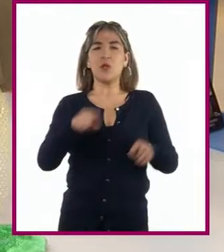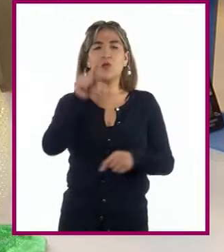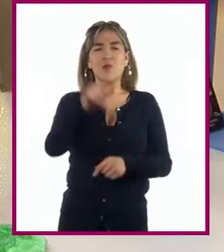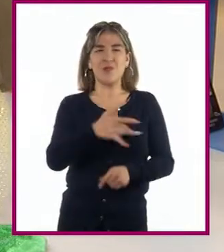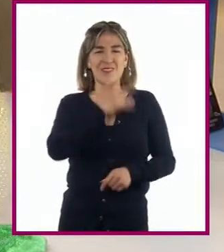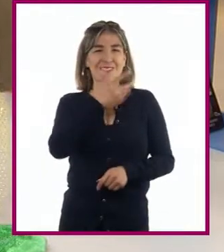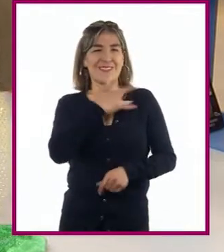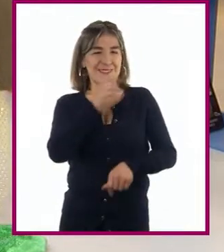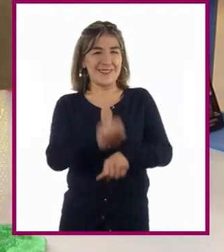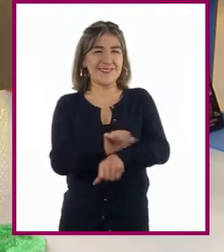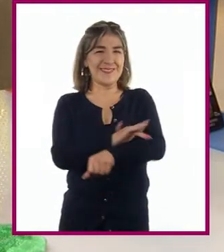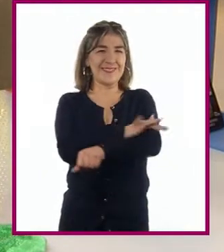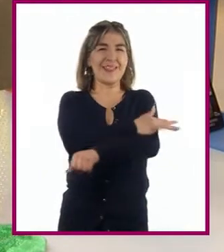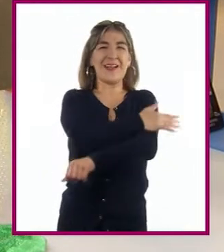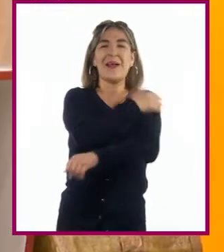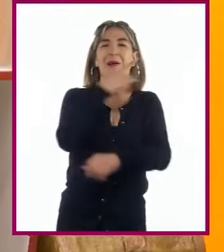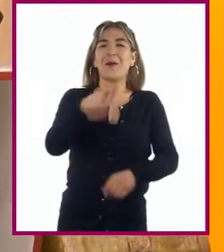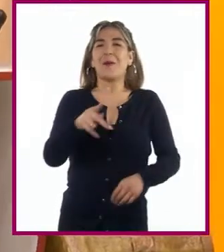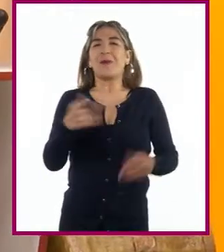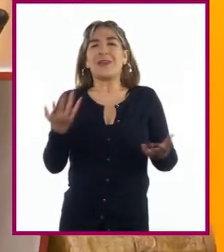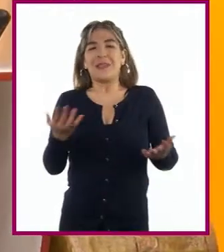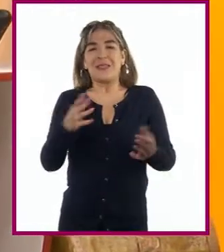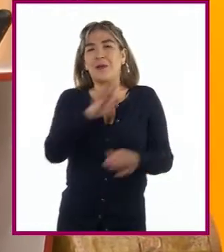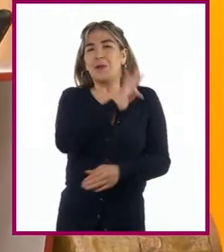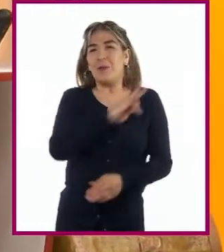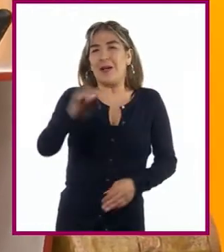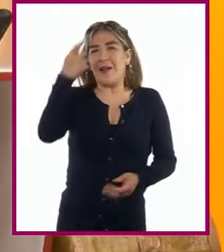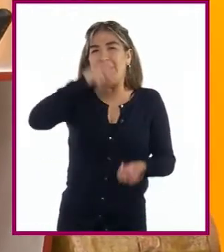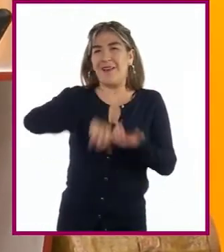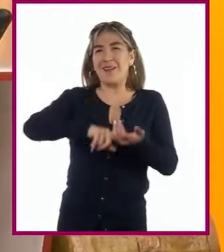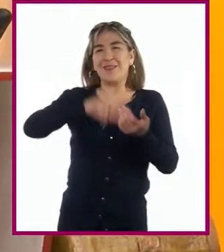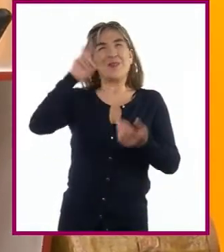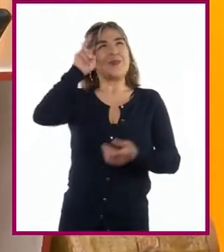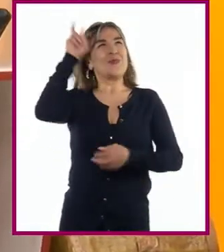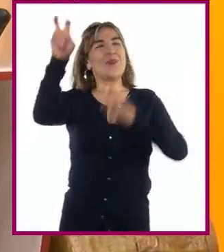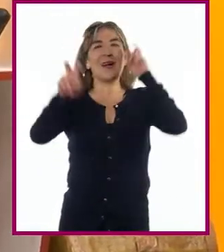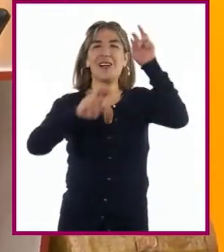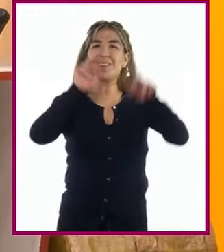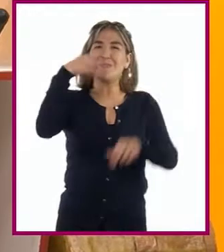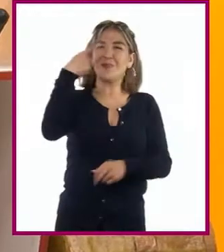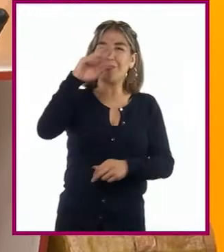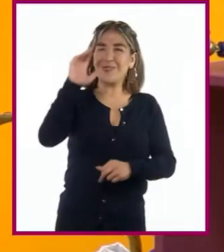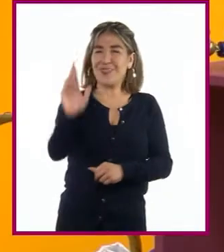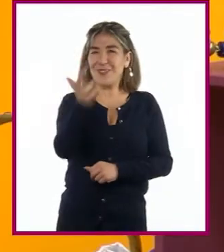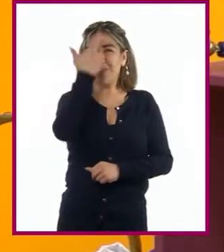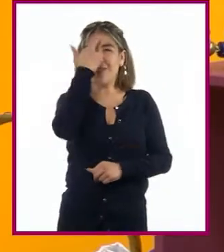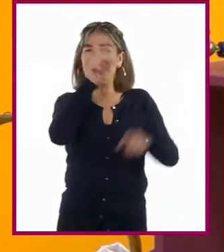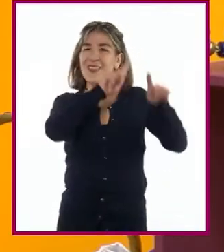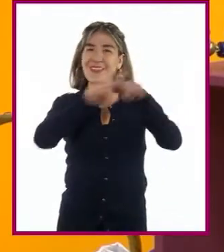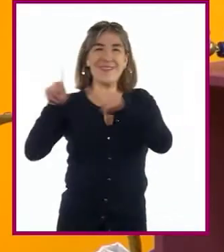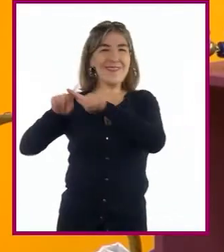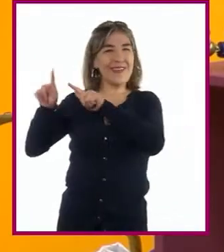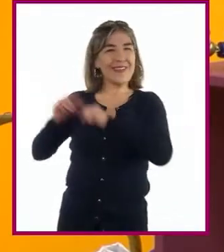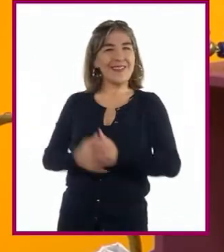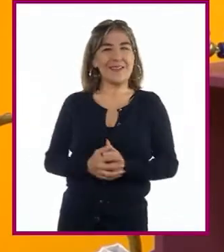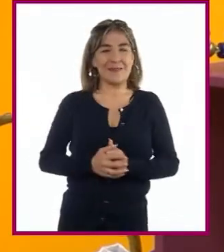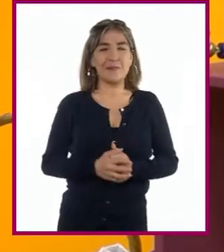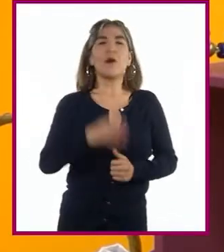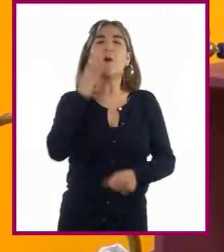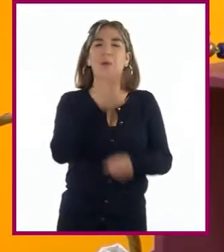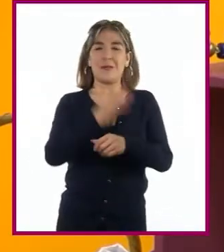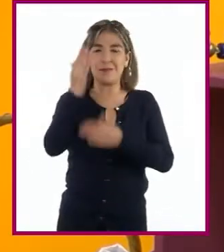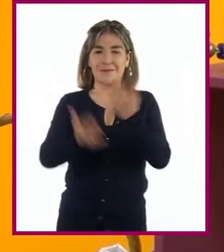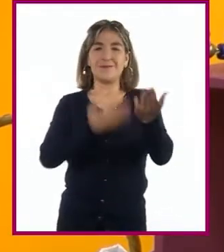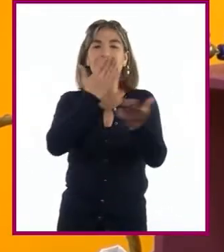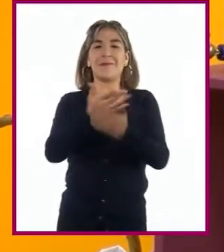evocar sensaciones y sentimientos que nos pueden transportar a distintos recuerdos. Les proponemos la